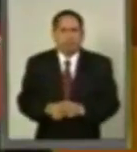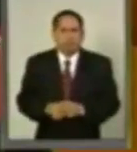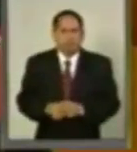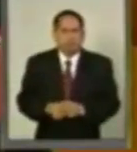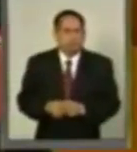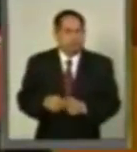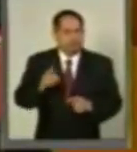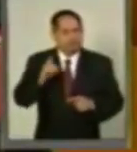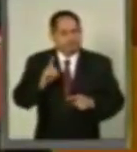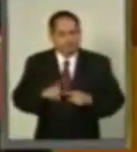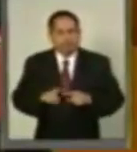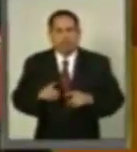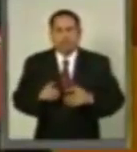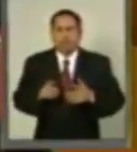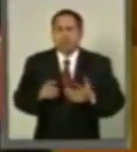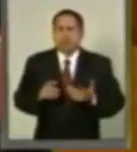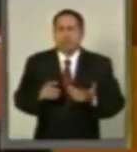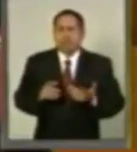una práctica